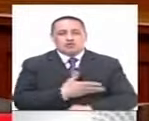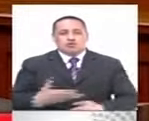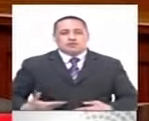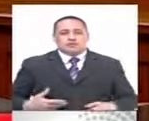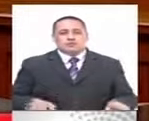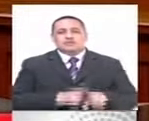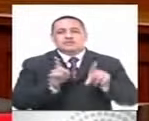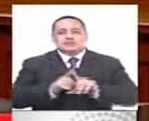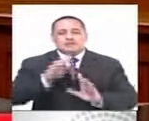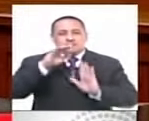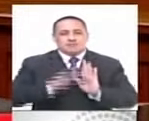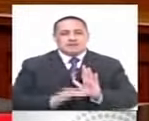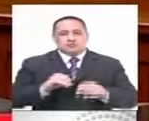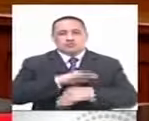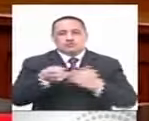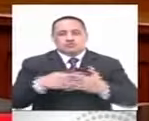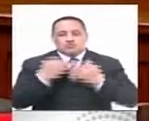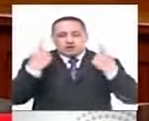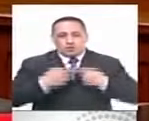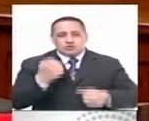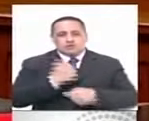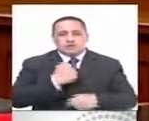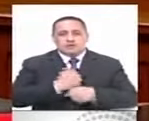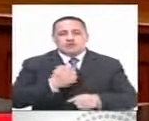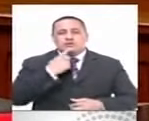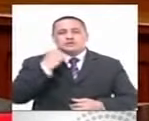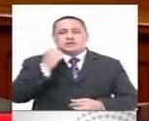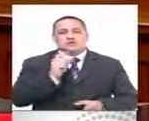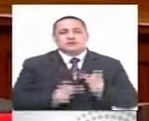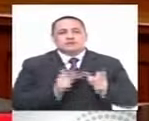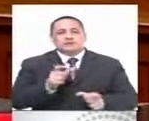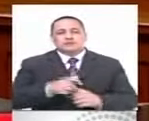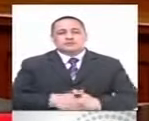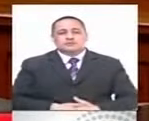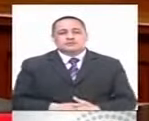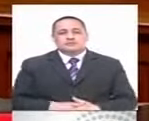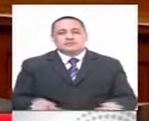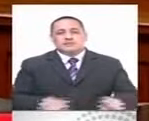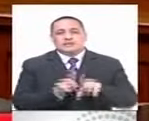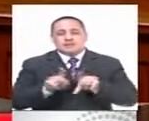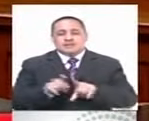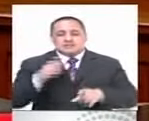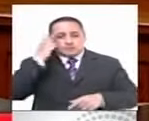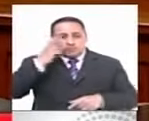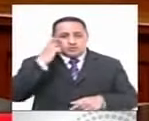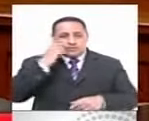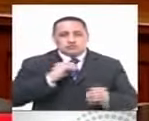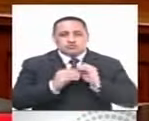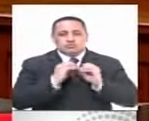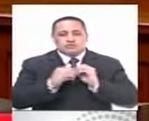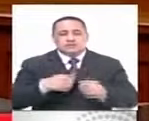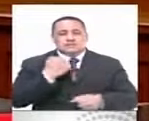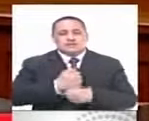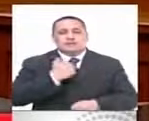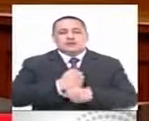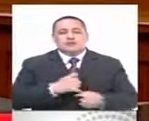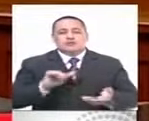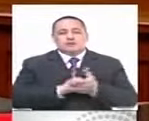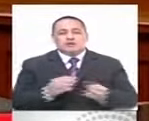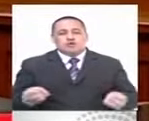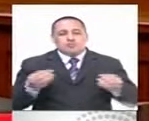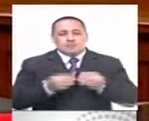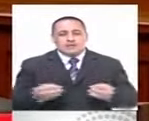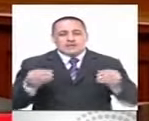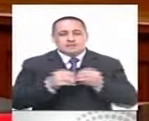y disminuir el limitado ejercicio de los derechos de los pueblos indígenas. Esta política articulará el trabajo con más